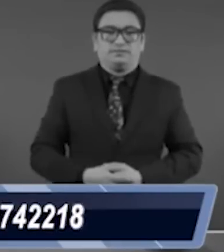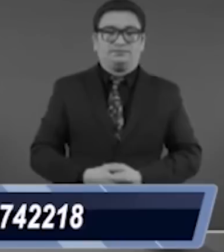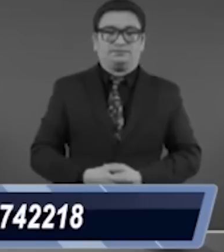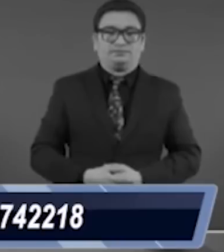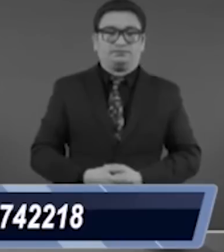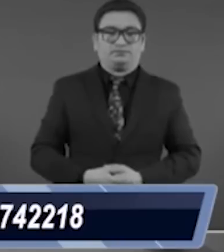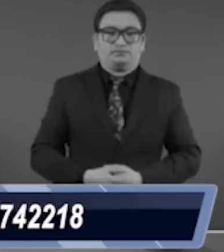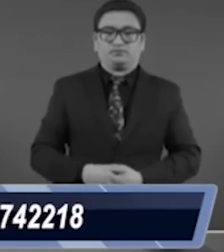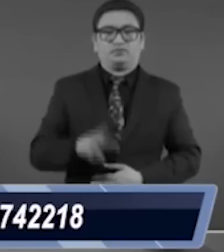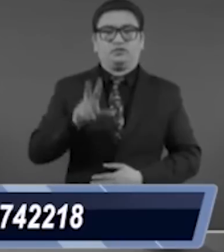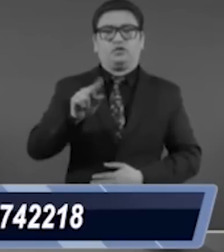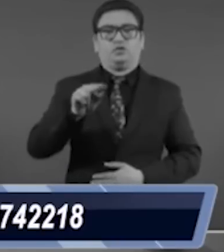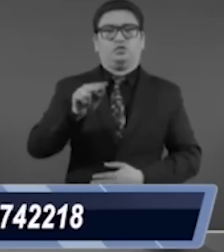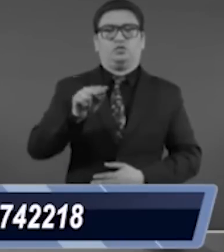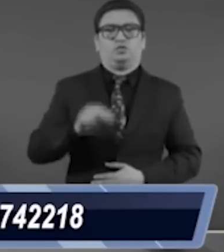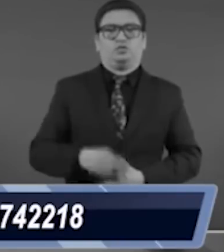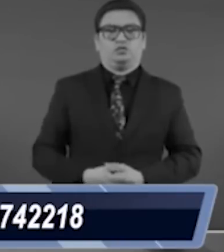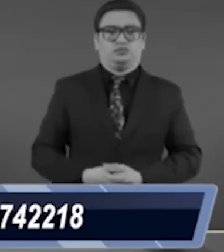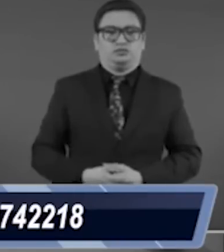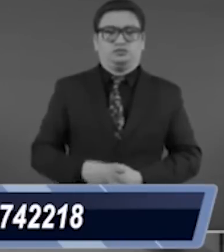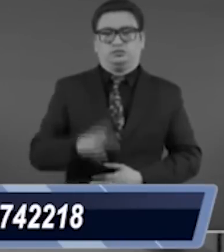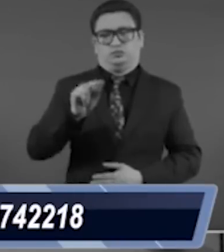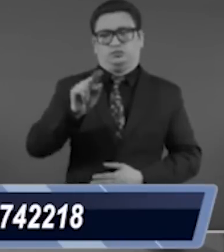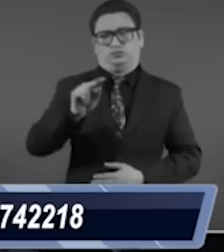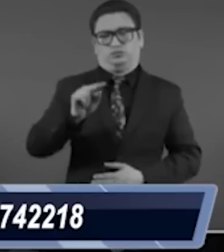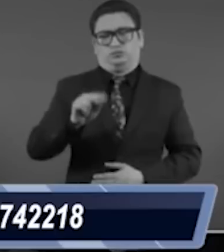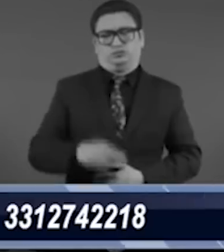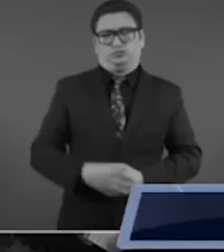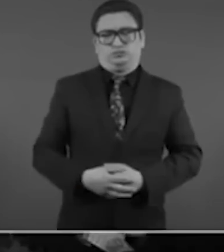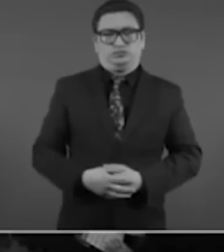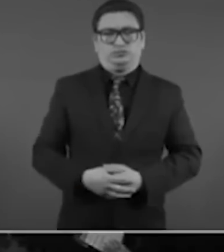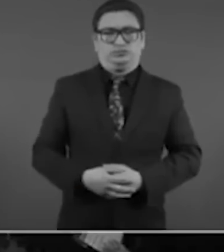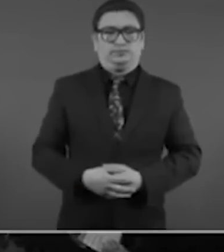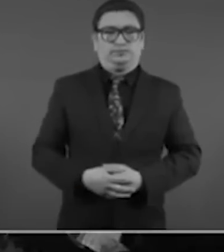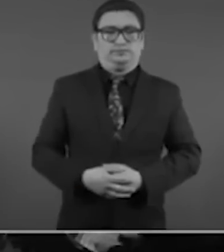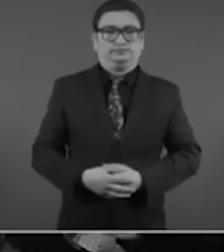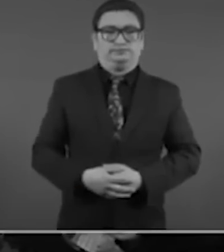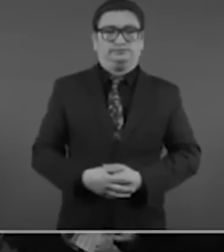no No para nada no no no no no no no